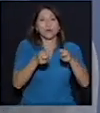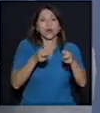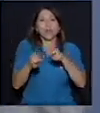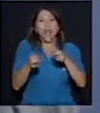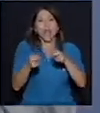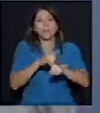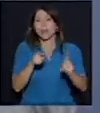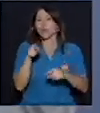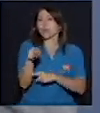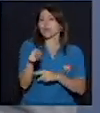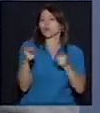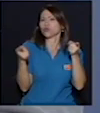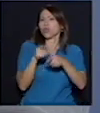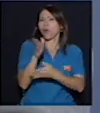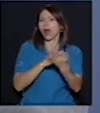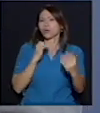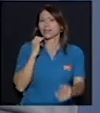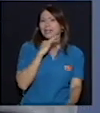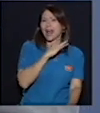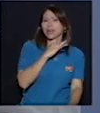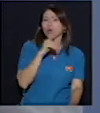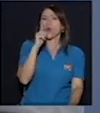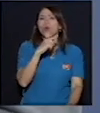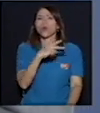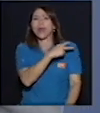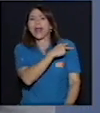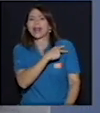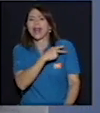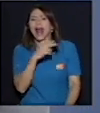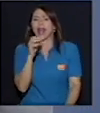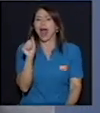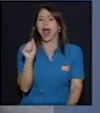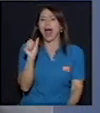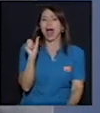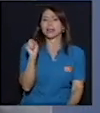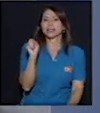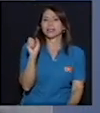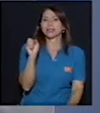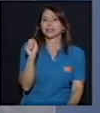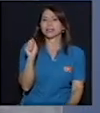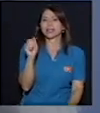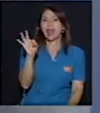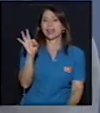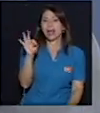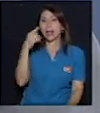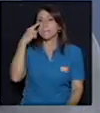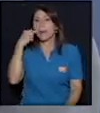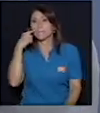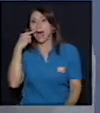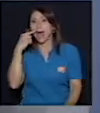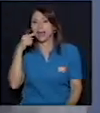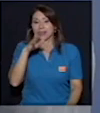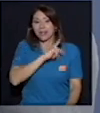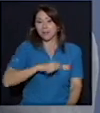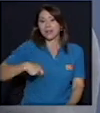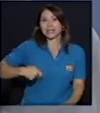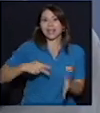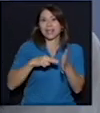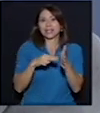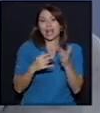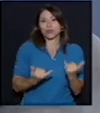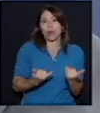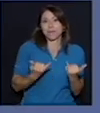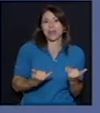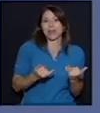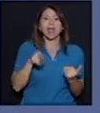que un general Assad, el papá de este que es actualmente el presidente de Siria,